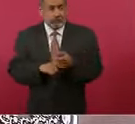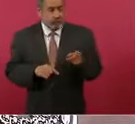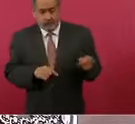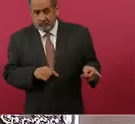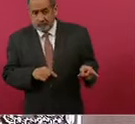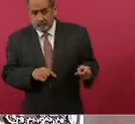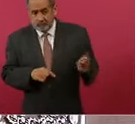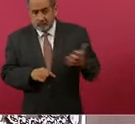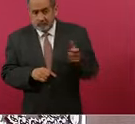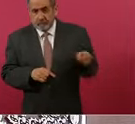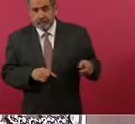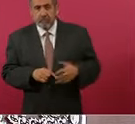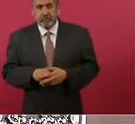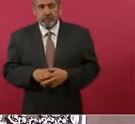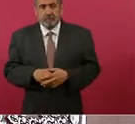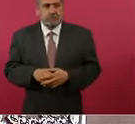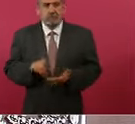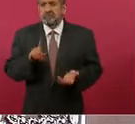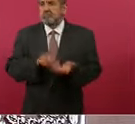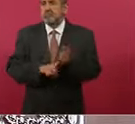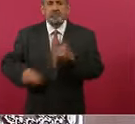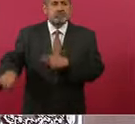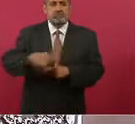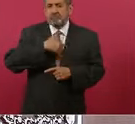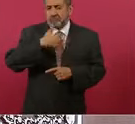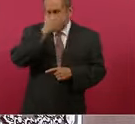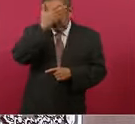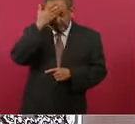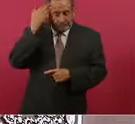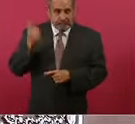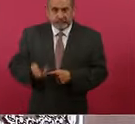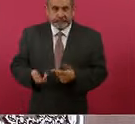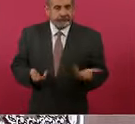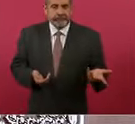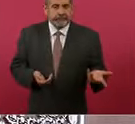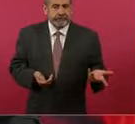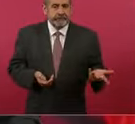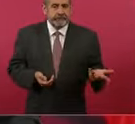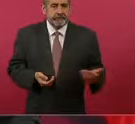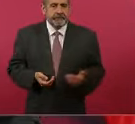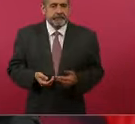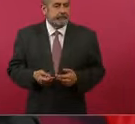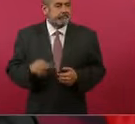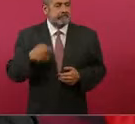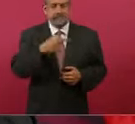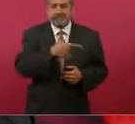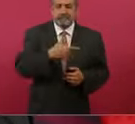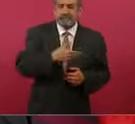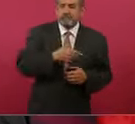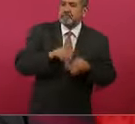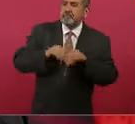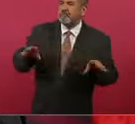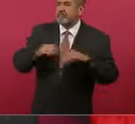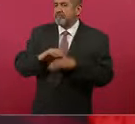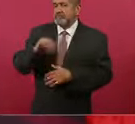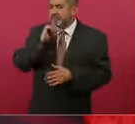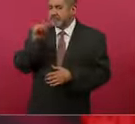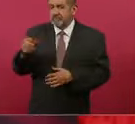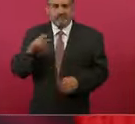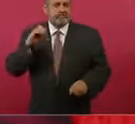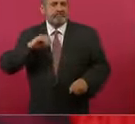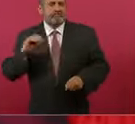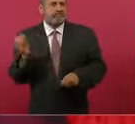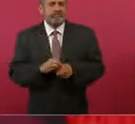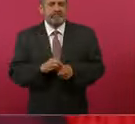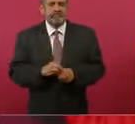demanda? Nadie lo supo y menos se supo. A ver, ¿quién